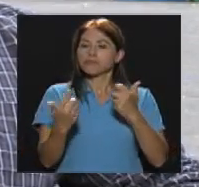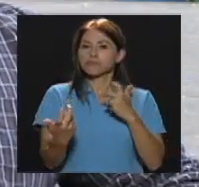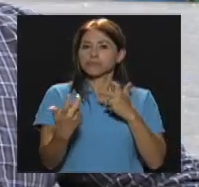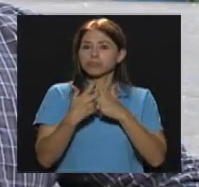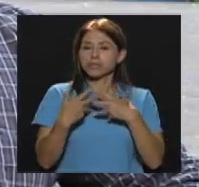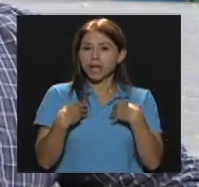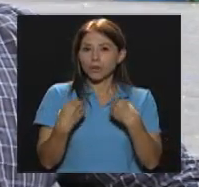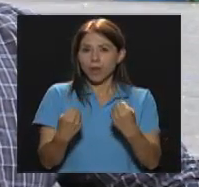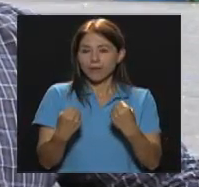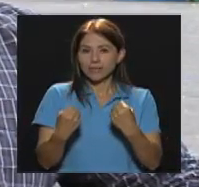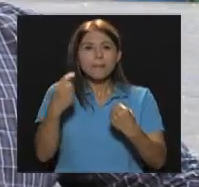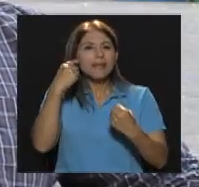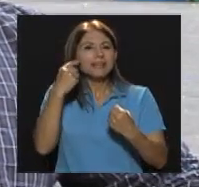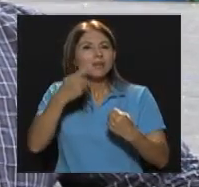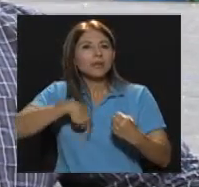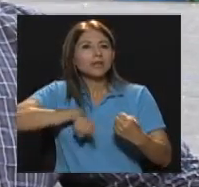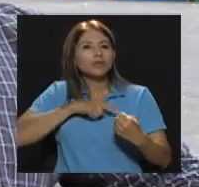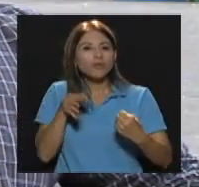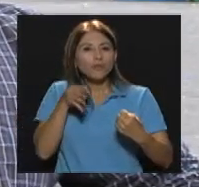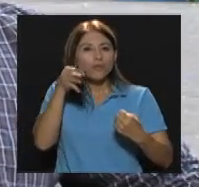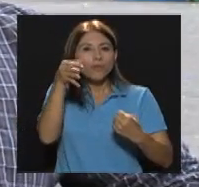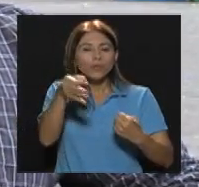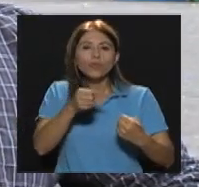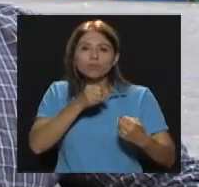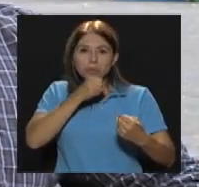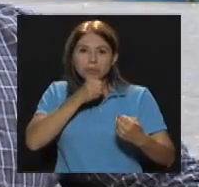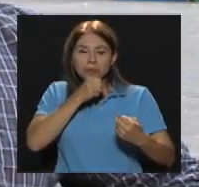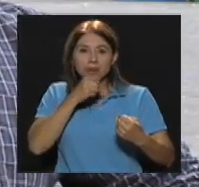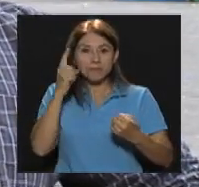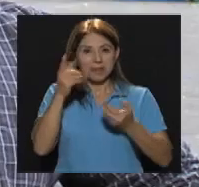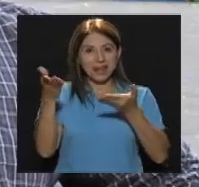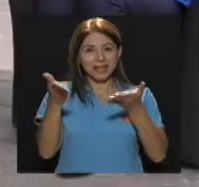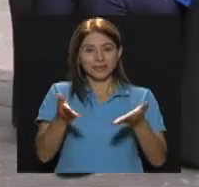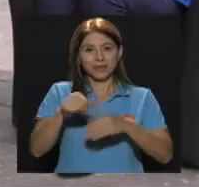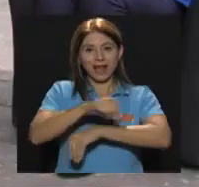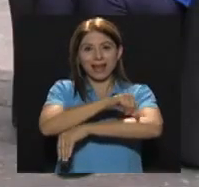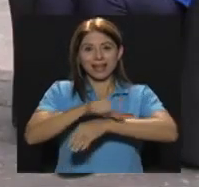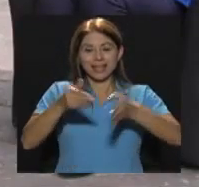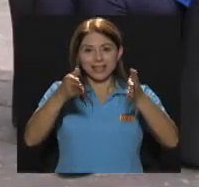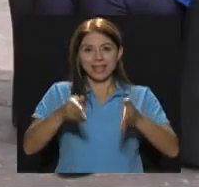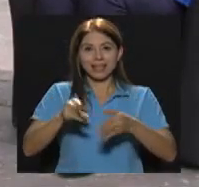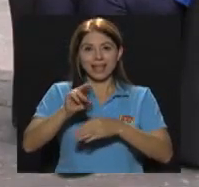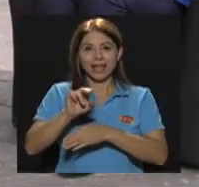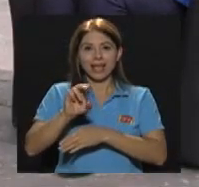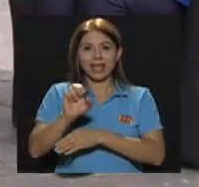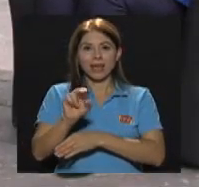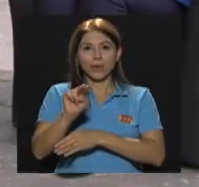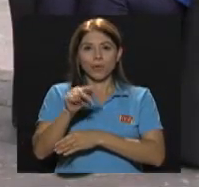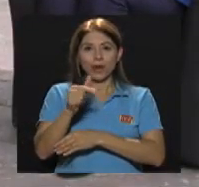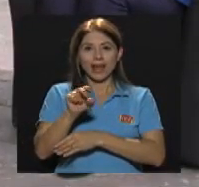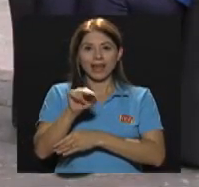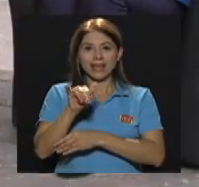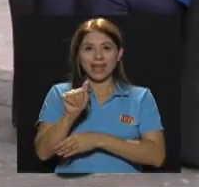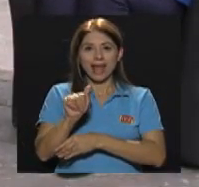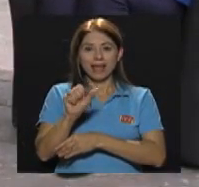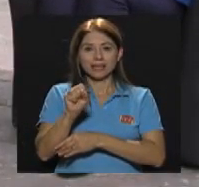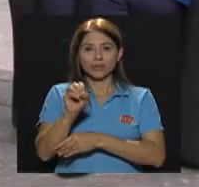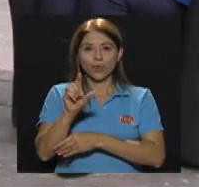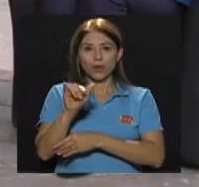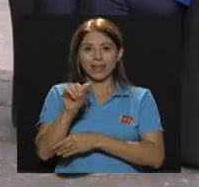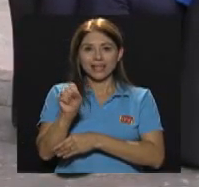es la adultez mayor. Y para eso nos acompaña la arquitecta Eugenia Solís. Y estábamos hablando, doña